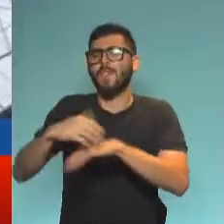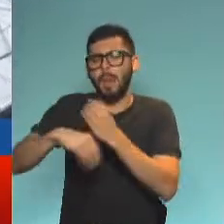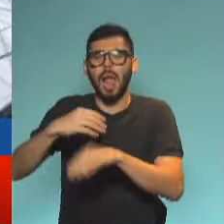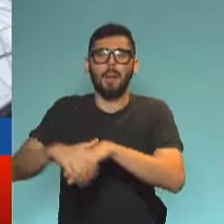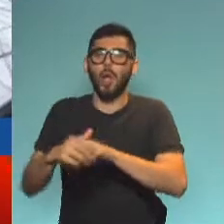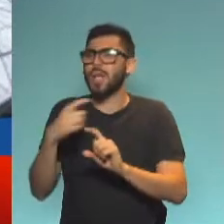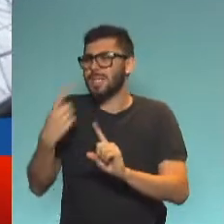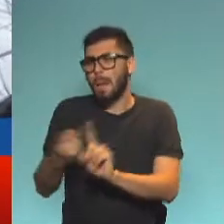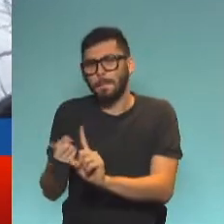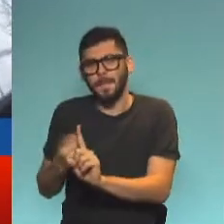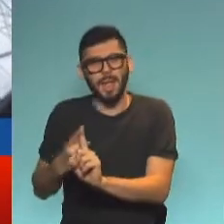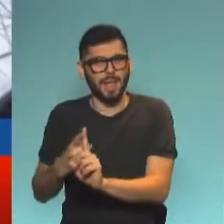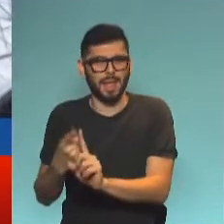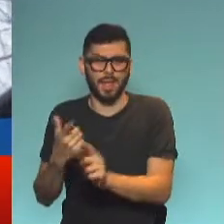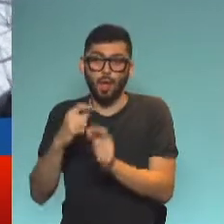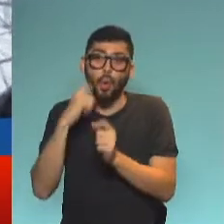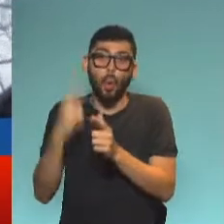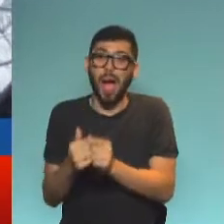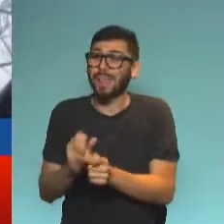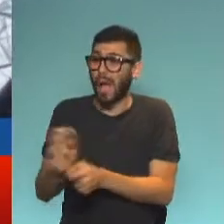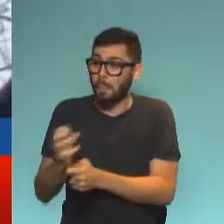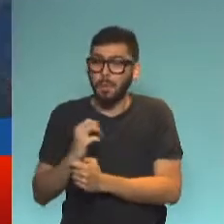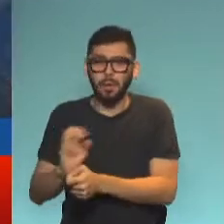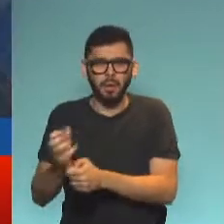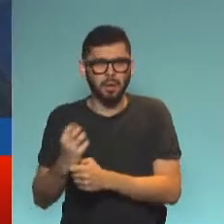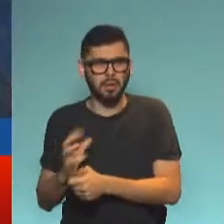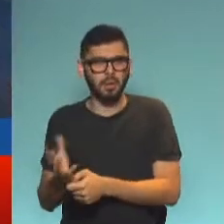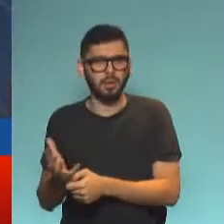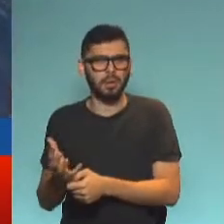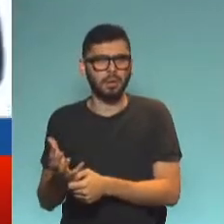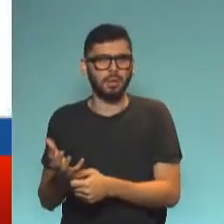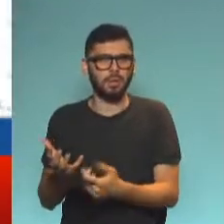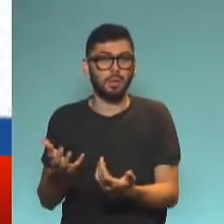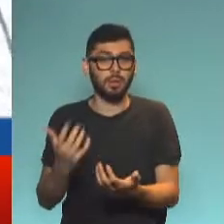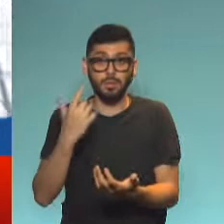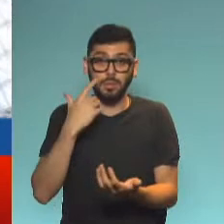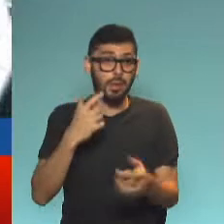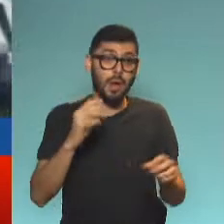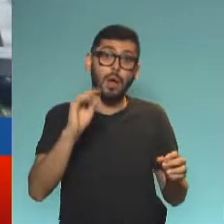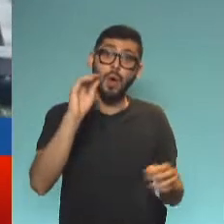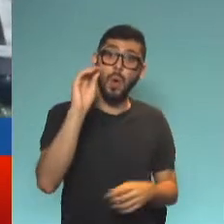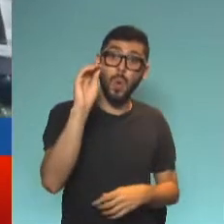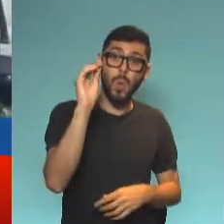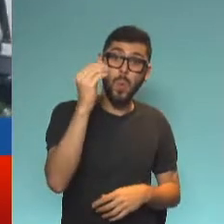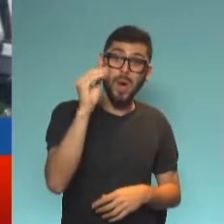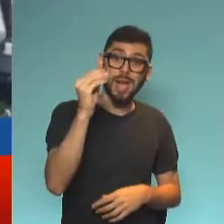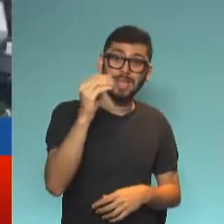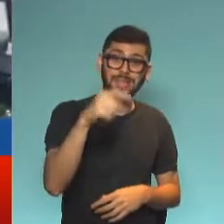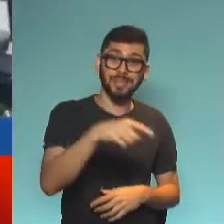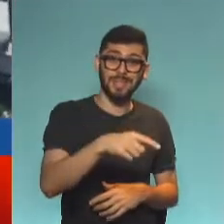con el WhatsApp. Sí. Bueno, ¿no crees que en Brasil sea tan